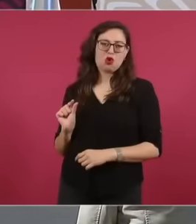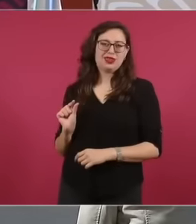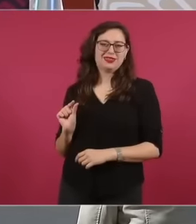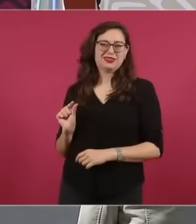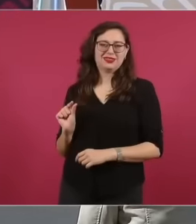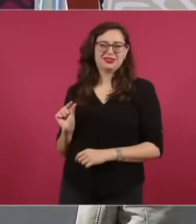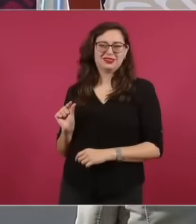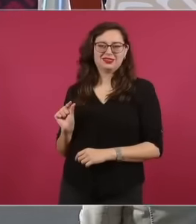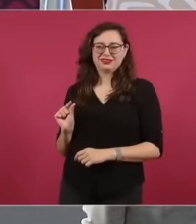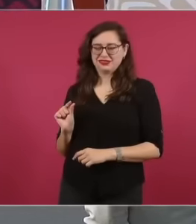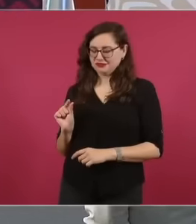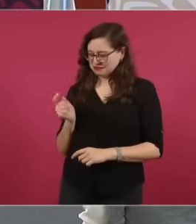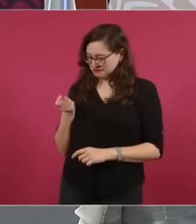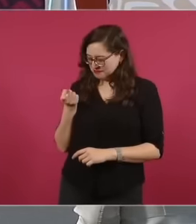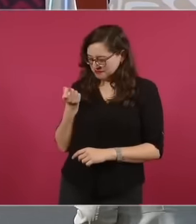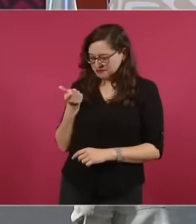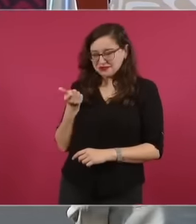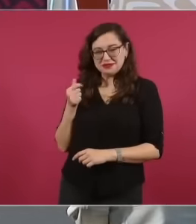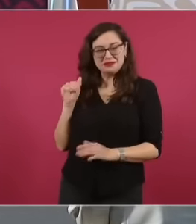miren, esto fue ayer.